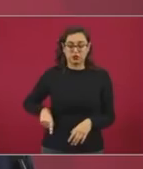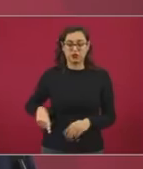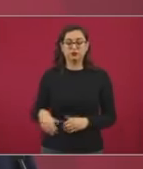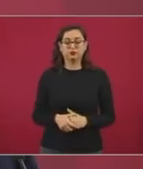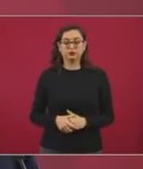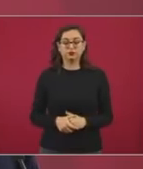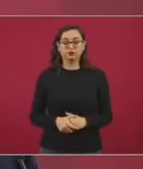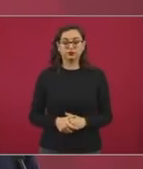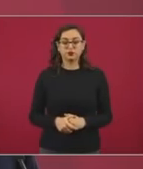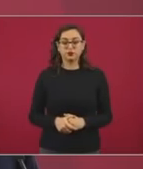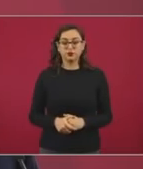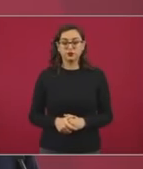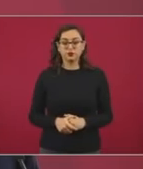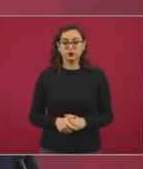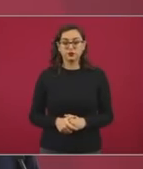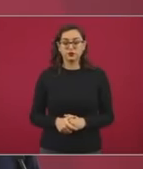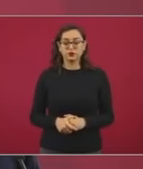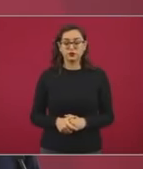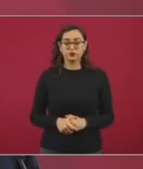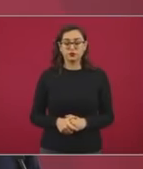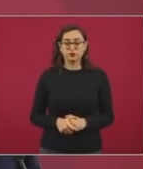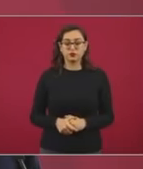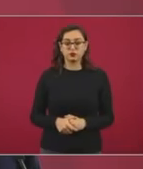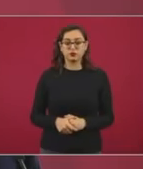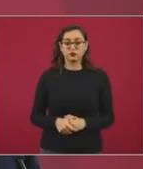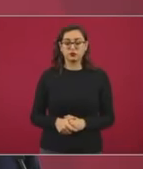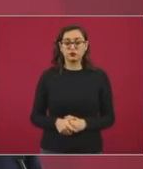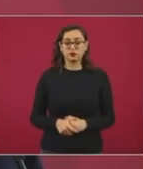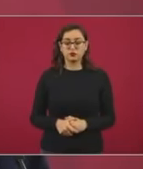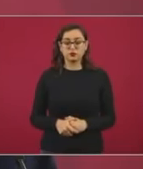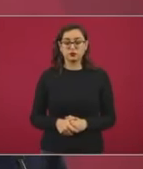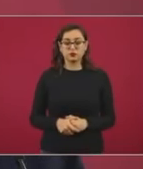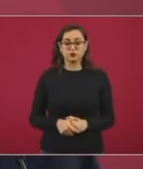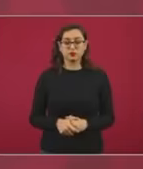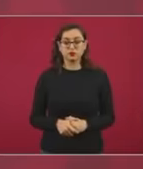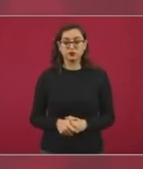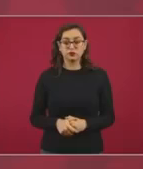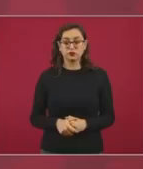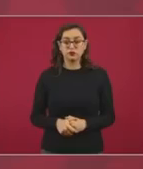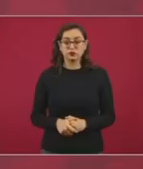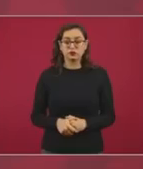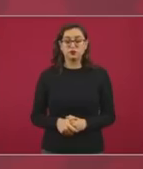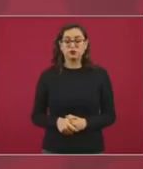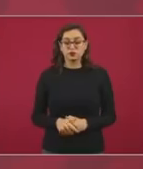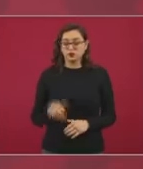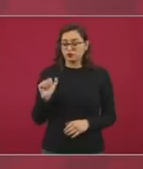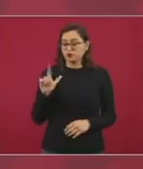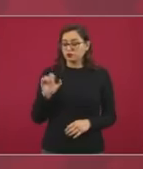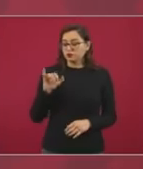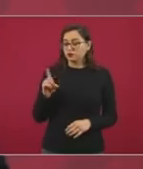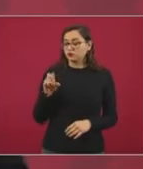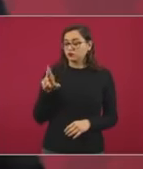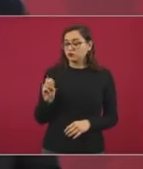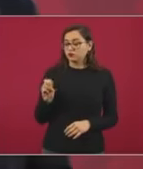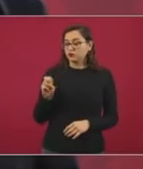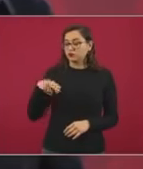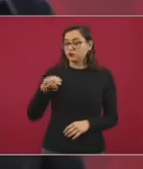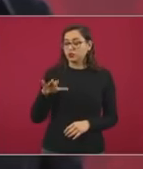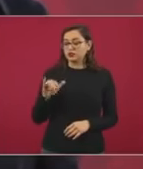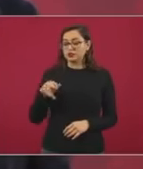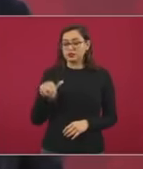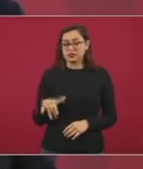neoliberal y autoritario. Entonces, Alejandro Encinas va a informar la